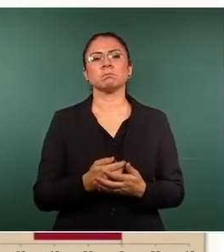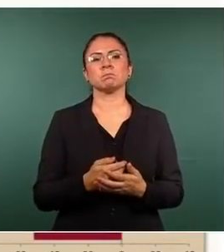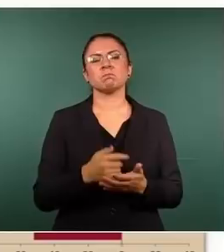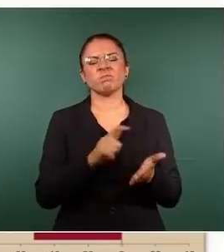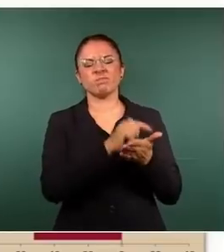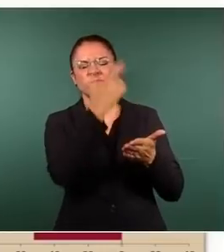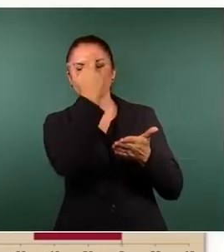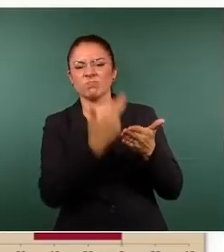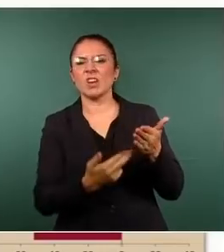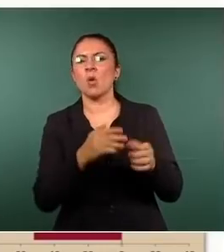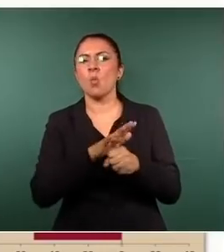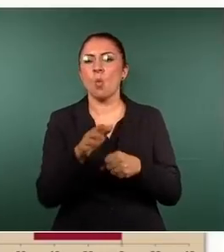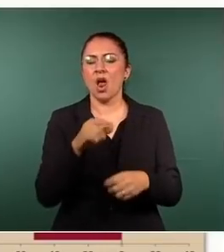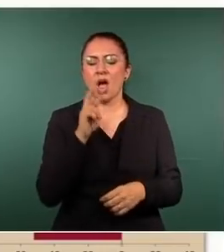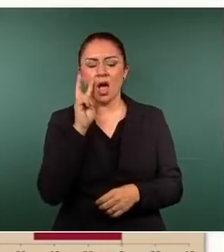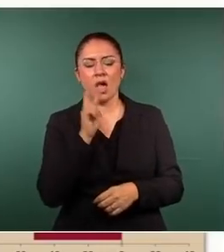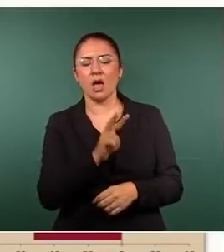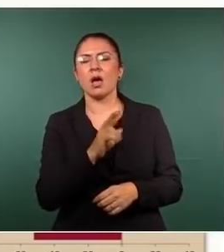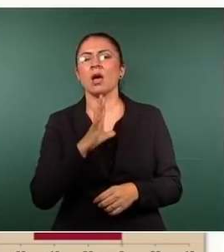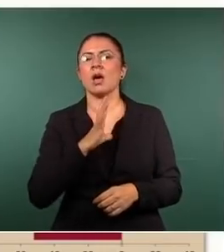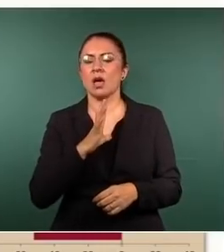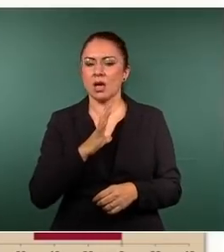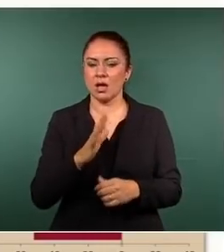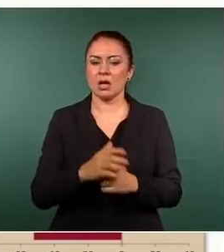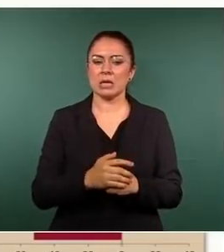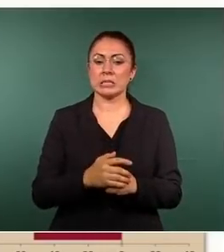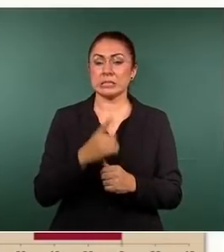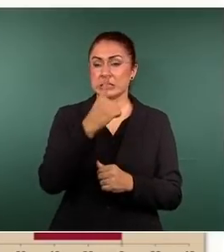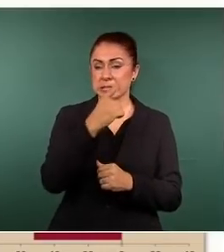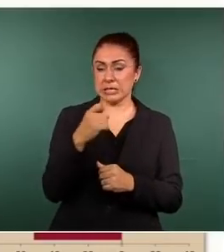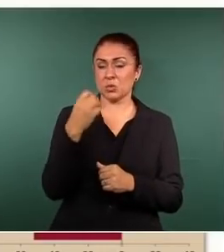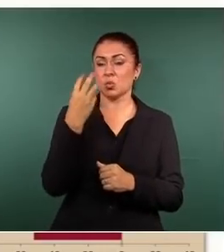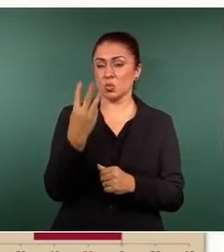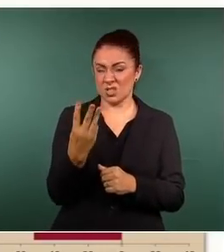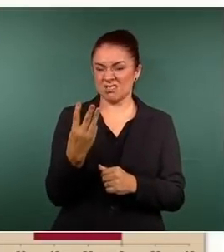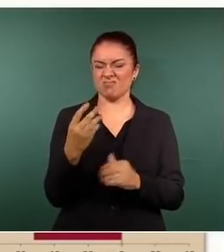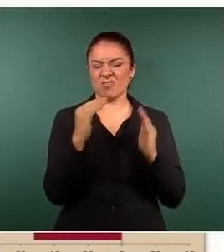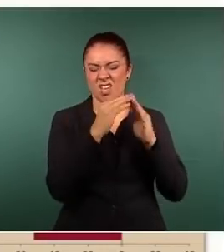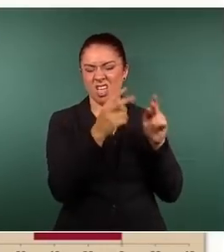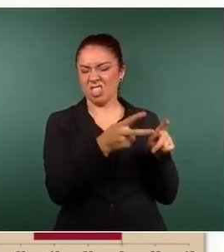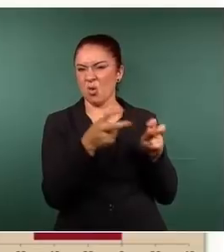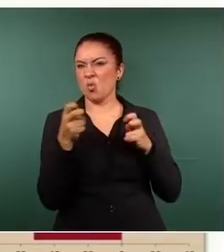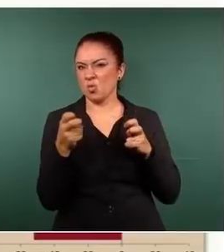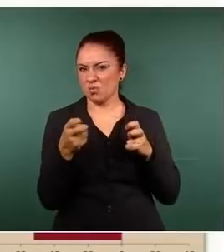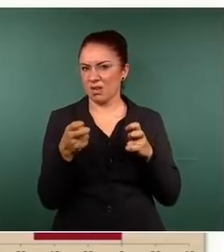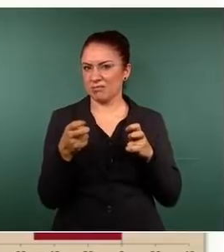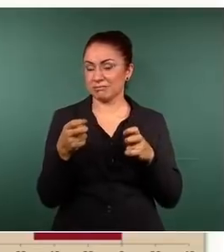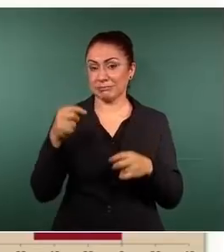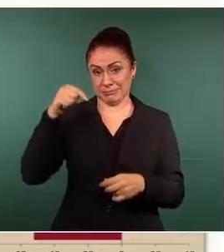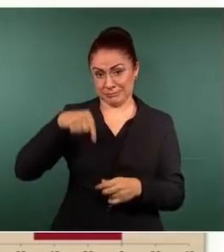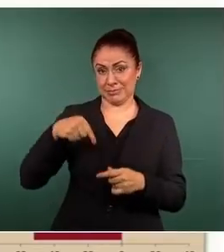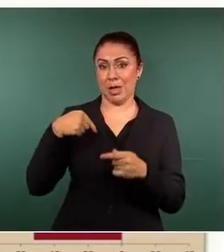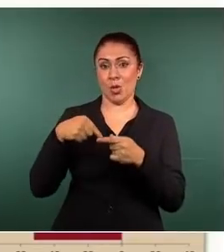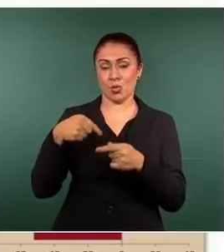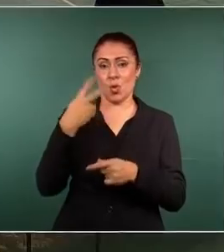que vemos 103 en el acumulado el año pasado y este año 61